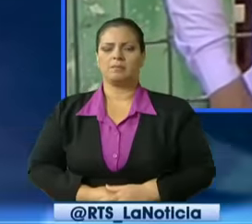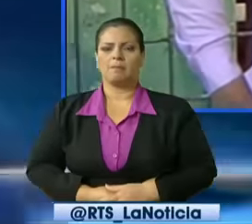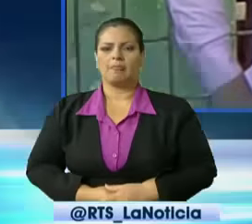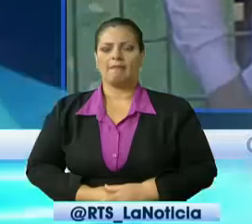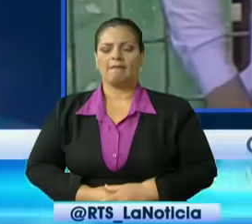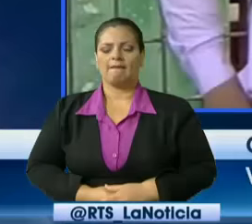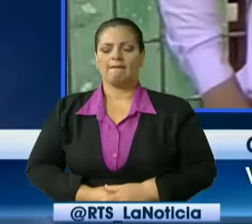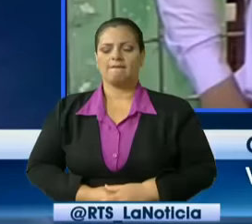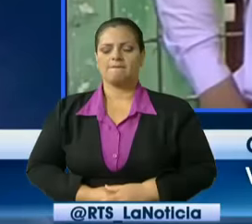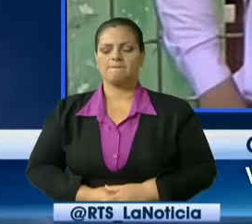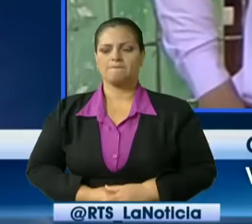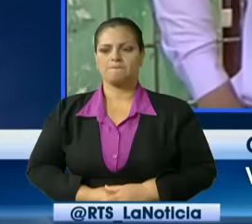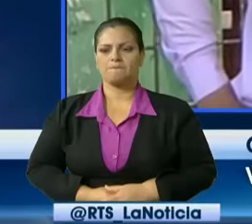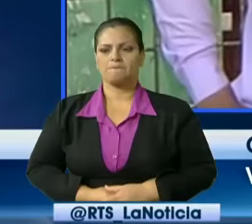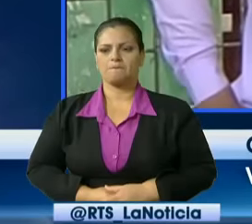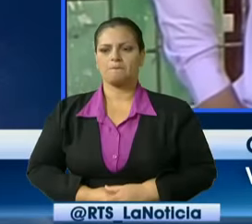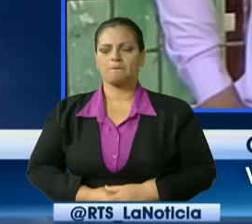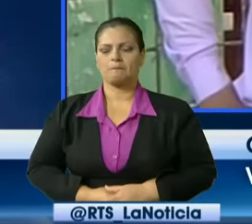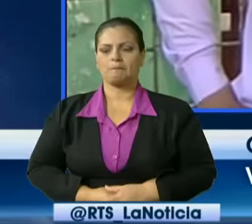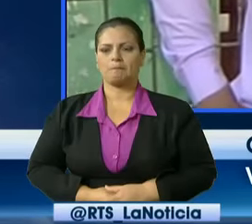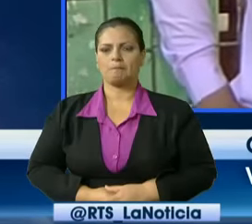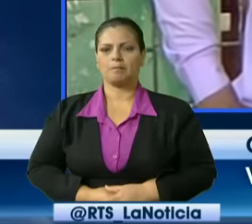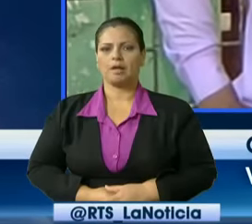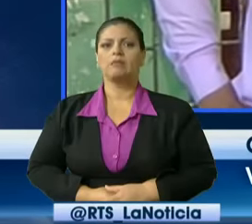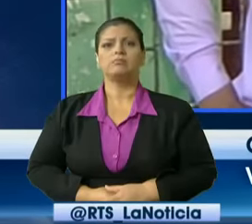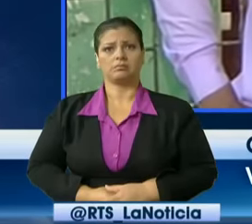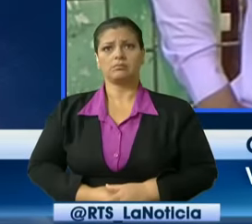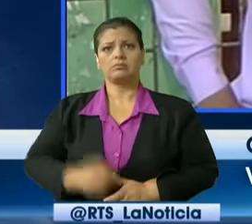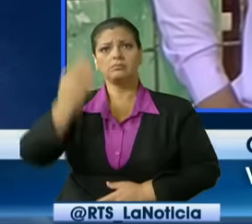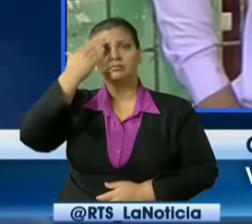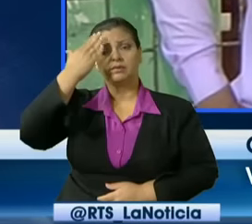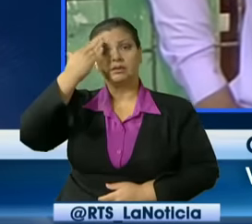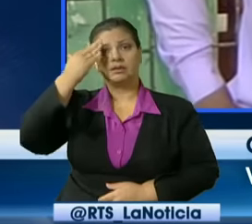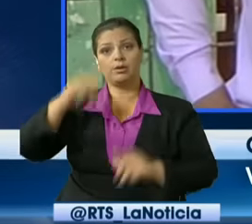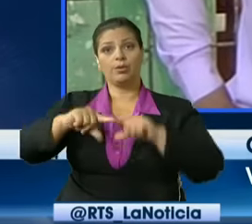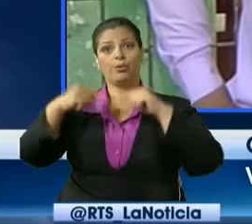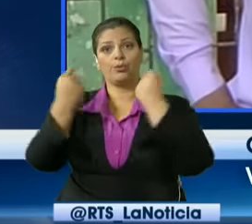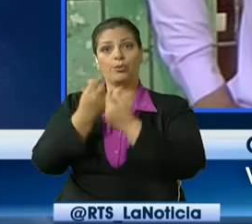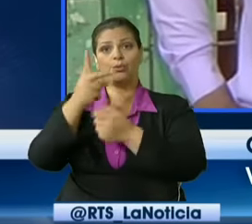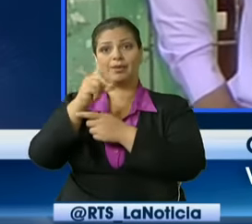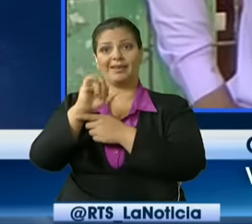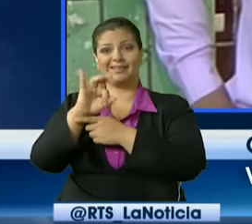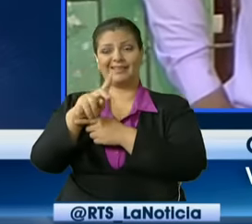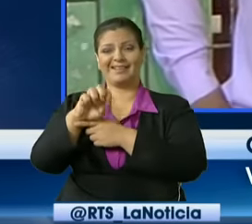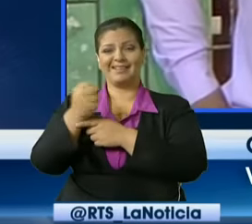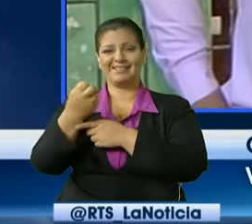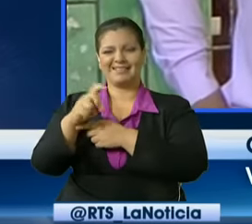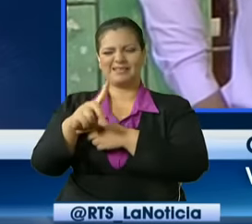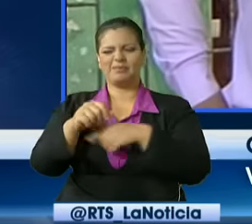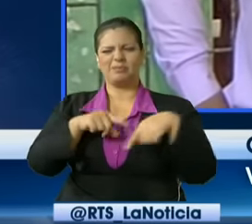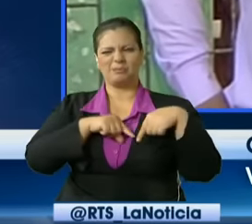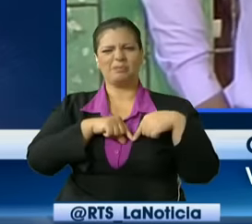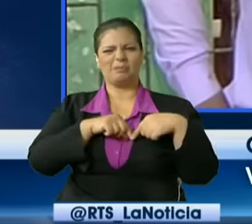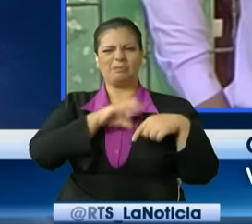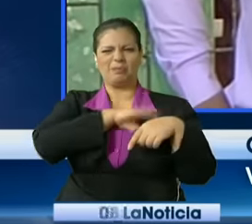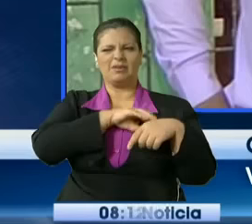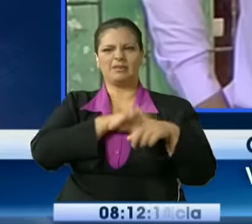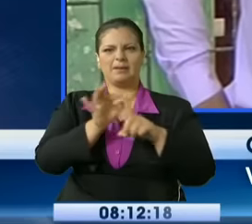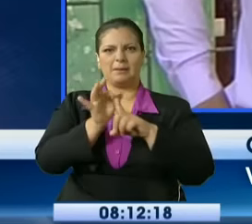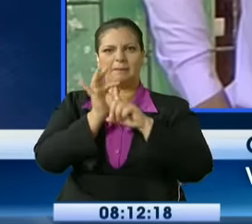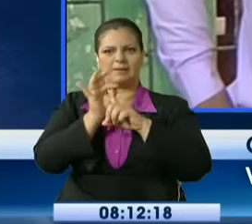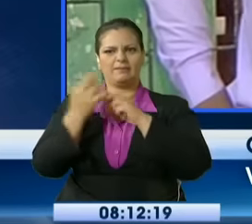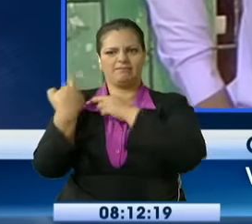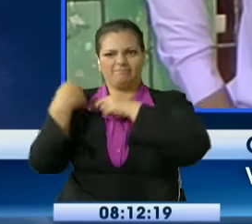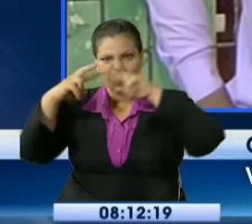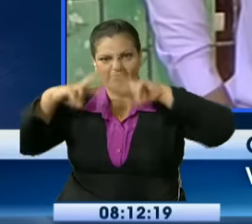es desconocido el empeño que pone la DINASED en sus trabajos policiales y profesionales. En cuestión de 12